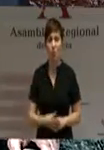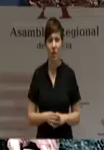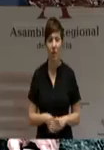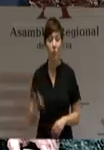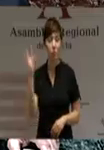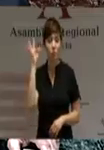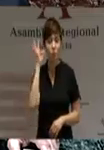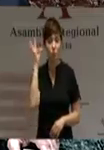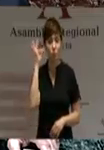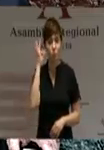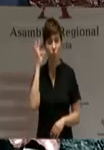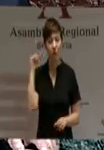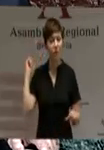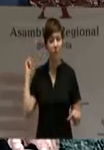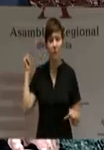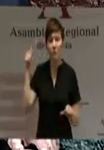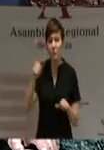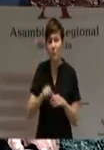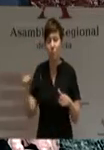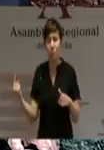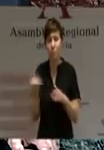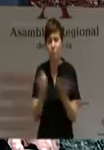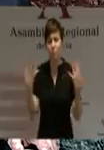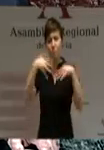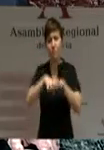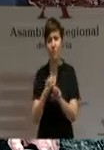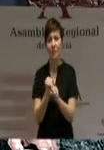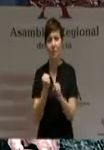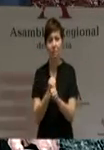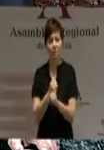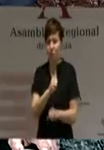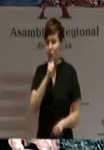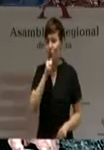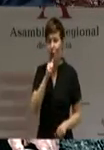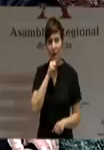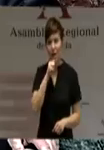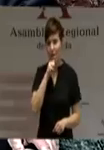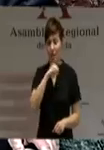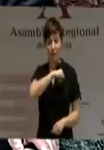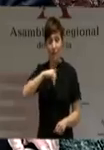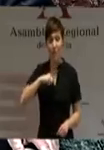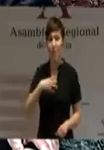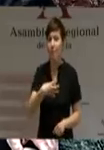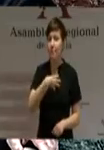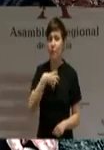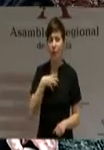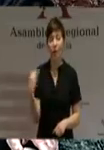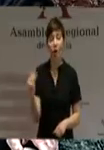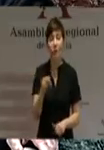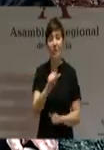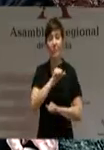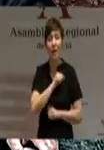sido plenamente incorporadas al mundo laboral, no pueden emanciparse. Los jóvenes soportan un paro de casi